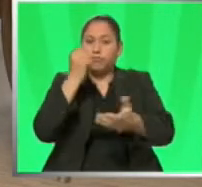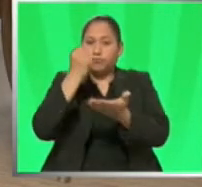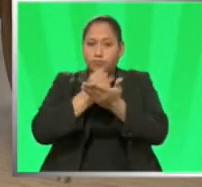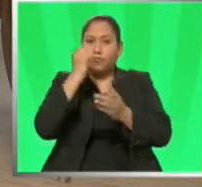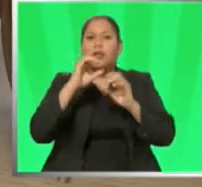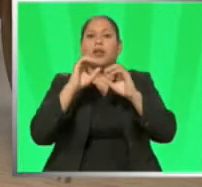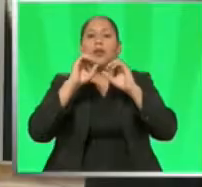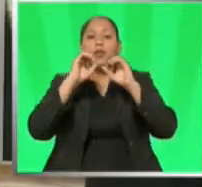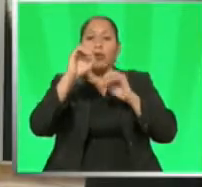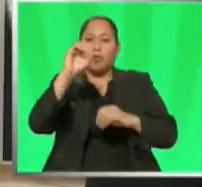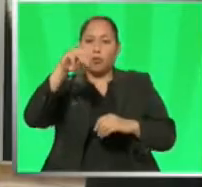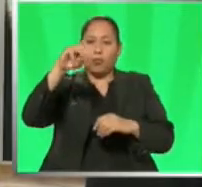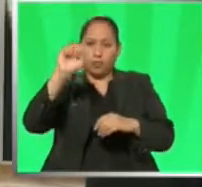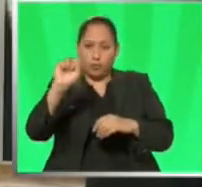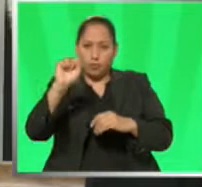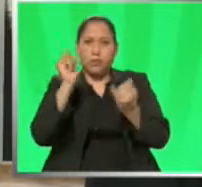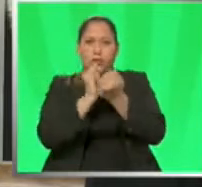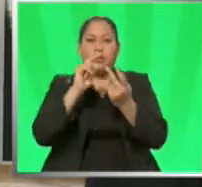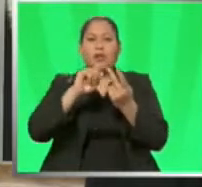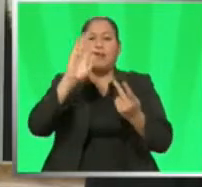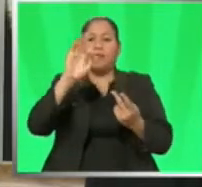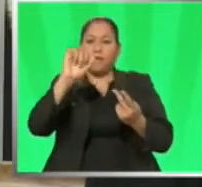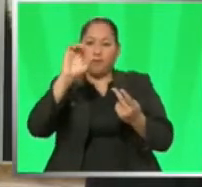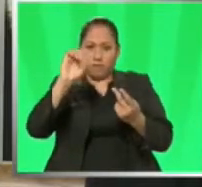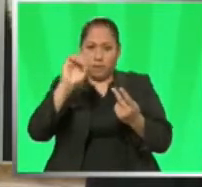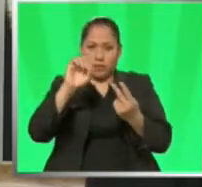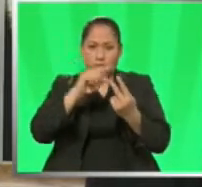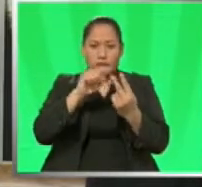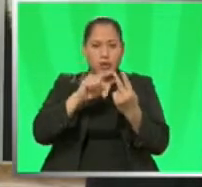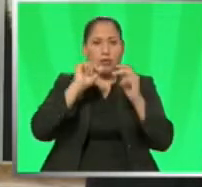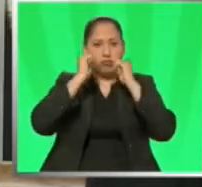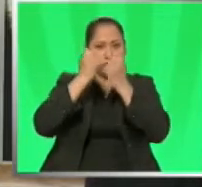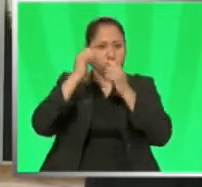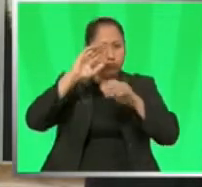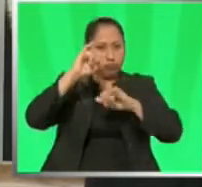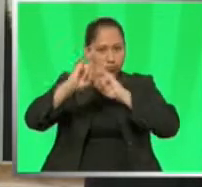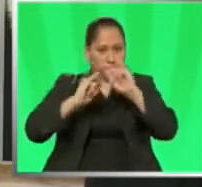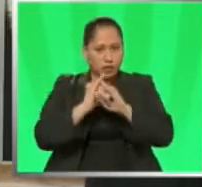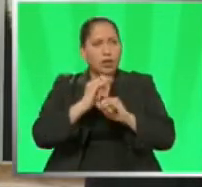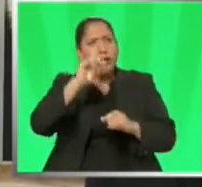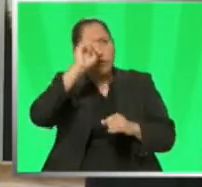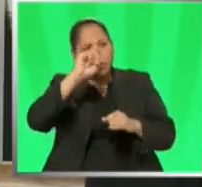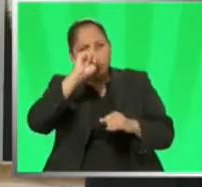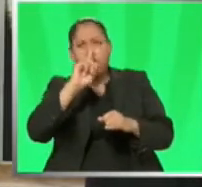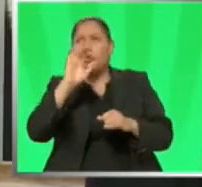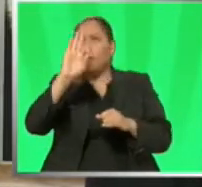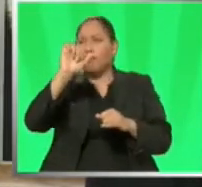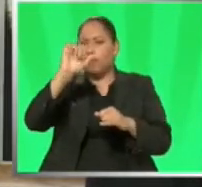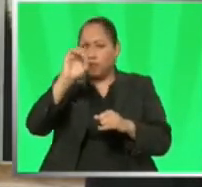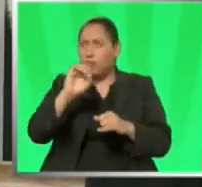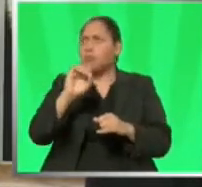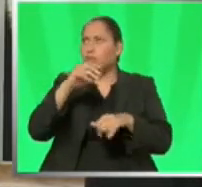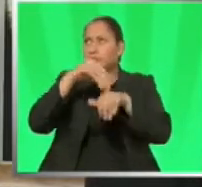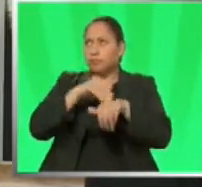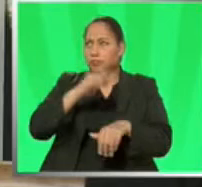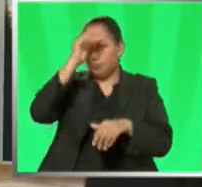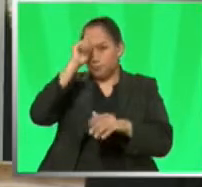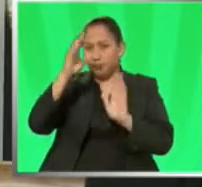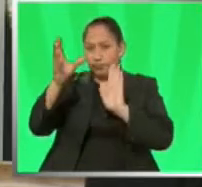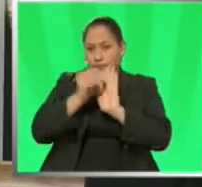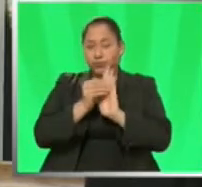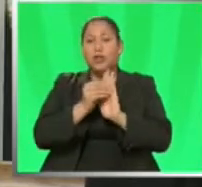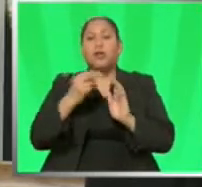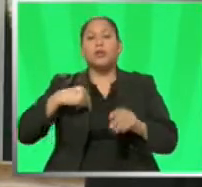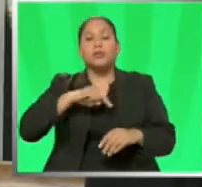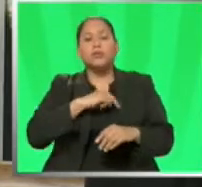por la Organización Mundial de la Salud y la FAO, y está basado en la recomendación que hace la FAO de que por lo menos deberíamos de